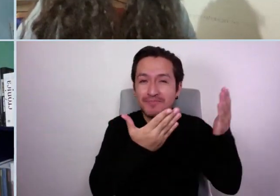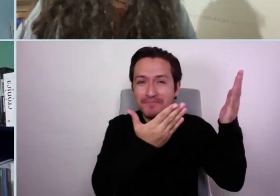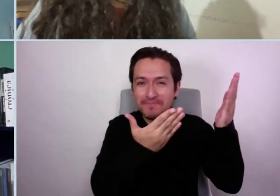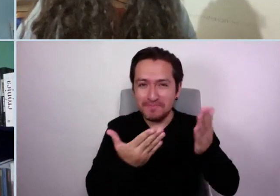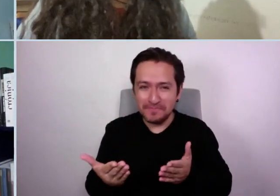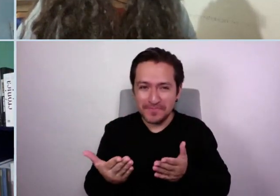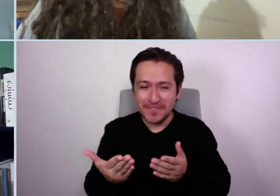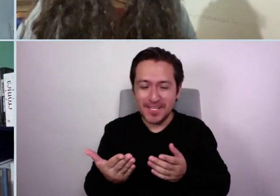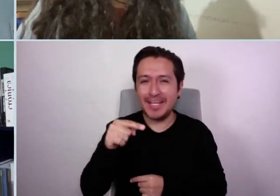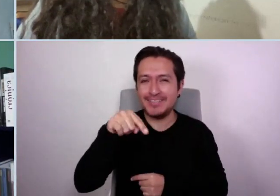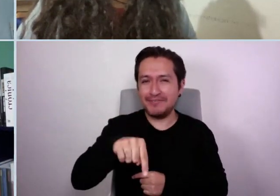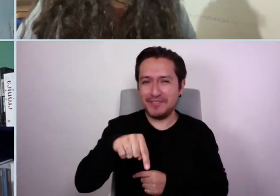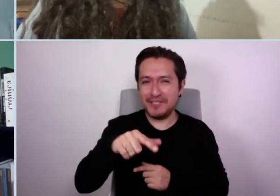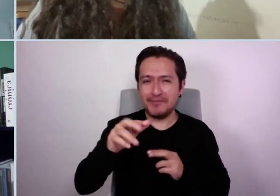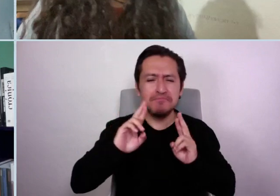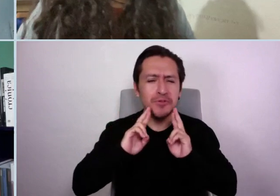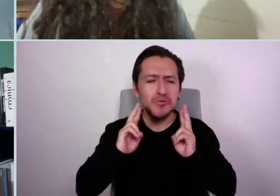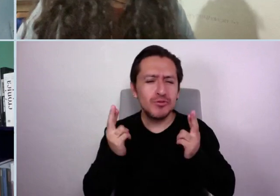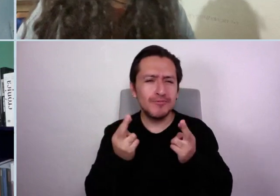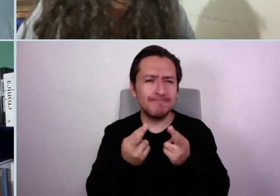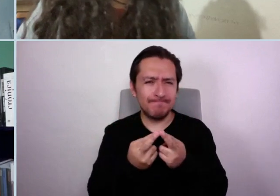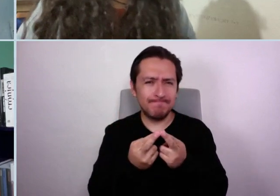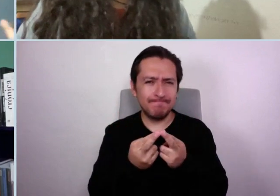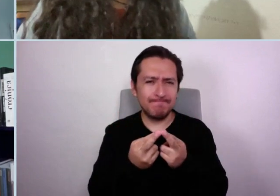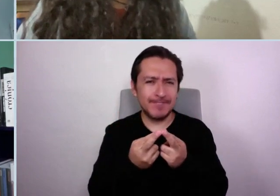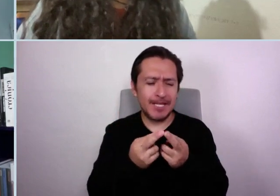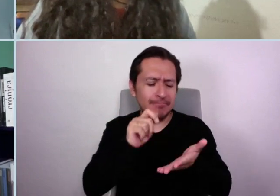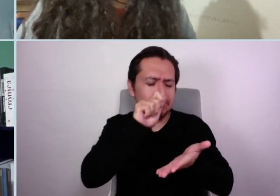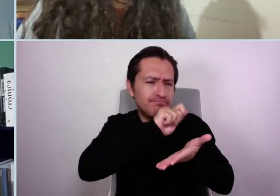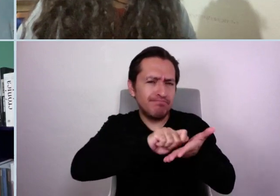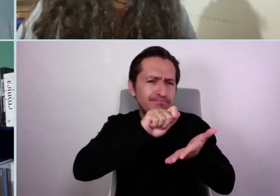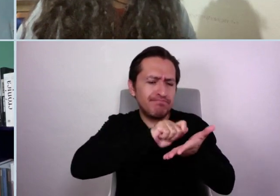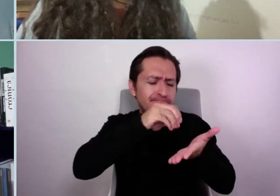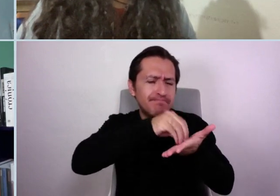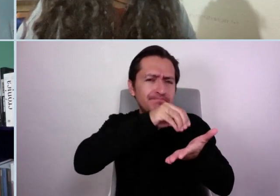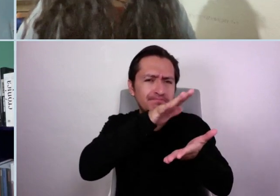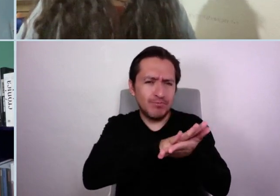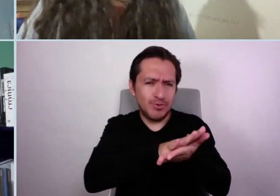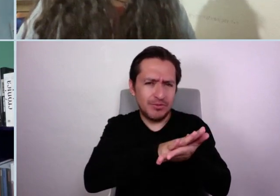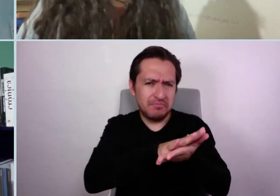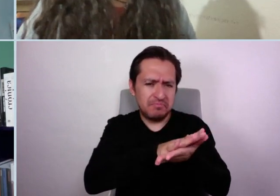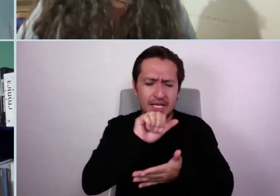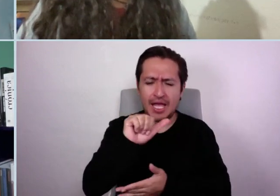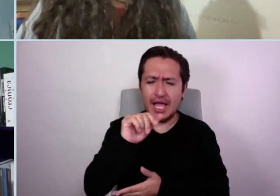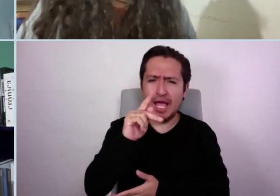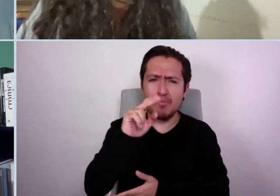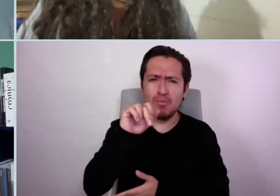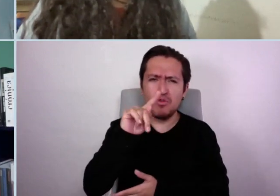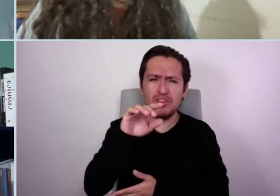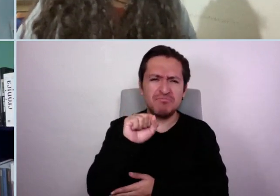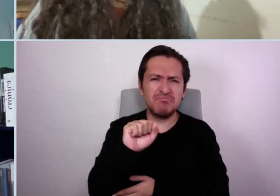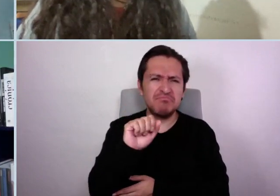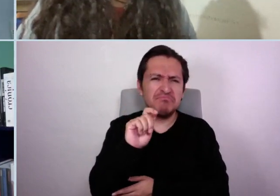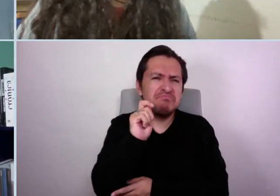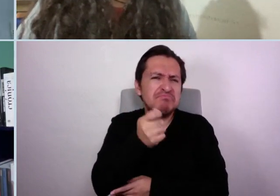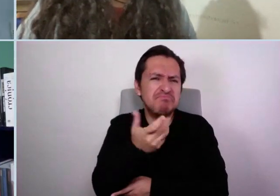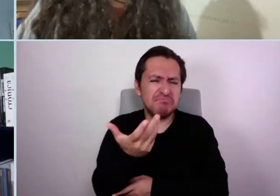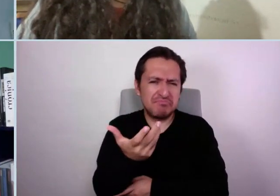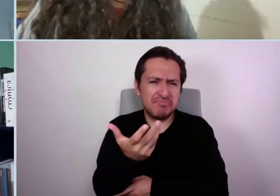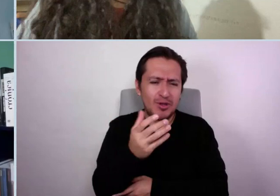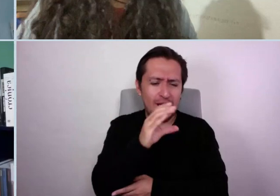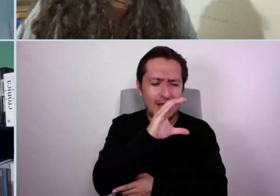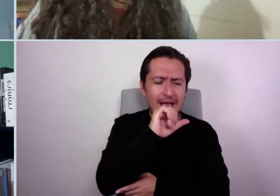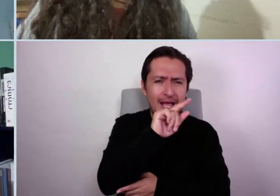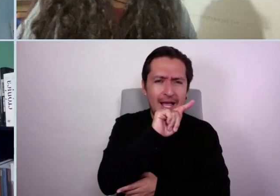sesión de apuntes apuntes es un proyecto que surge en colaboración de la cátedra extraordinaria